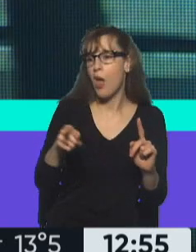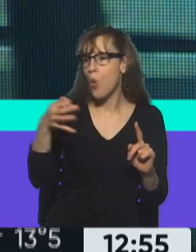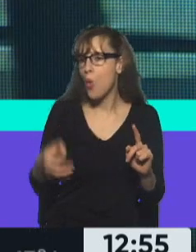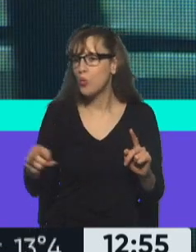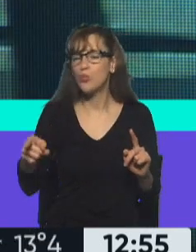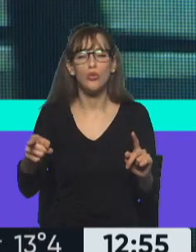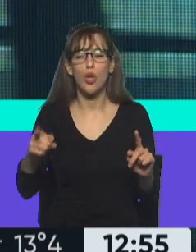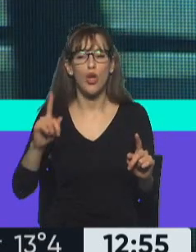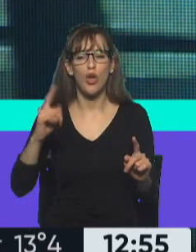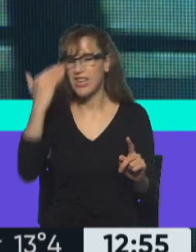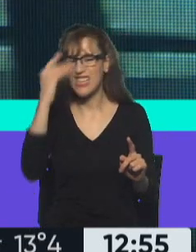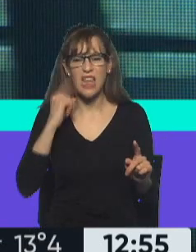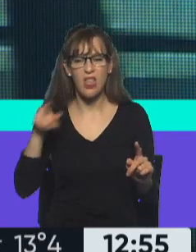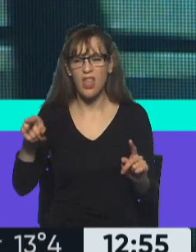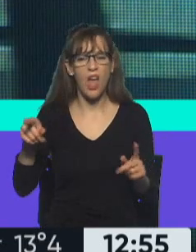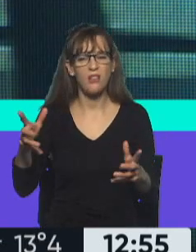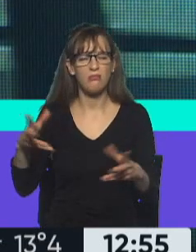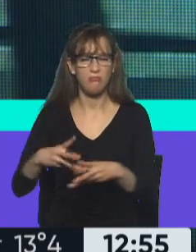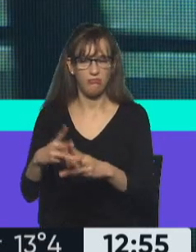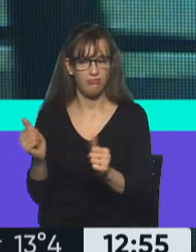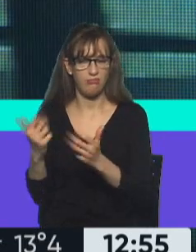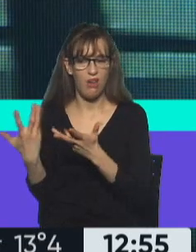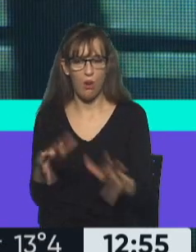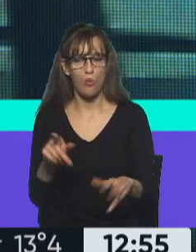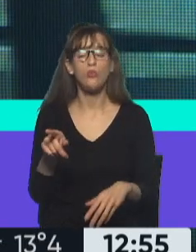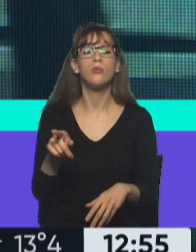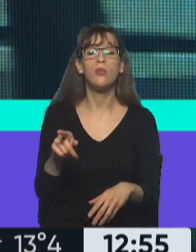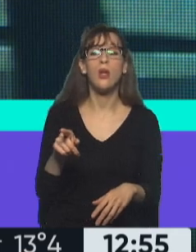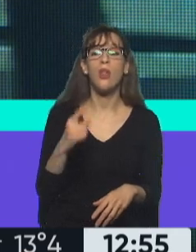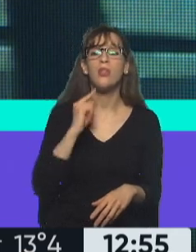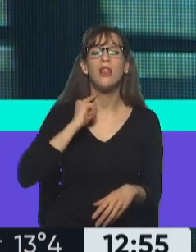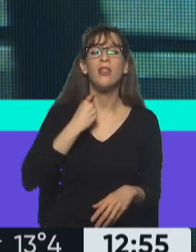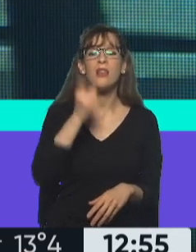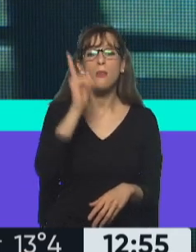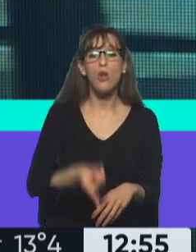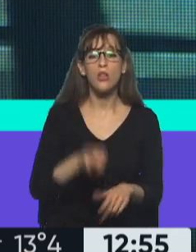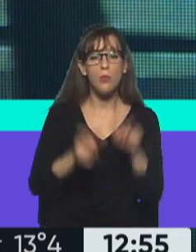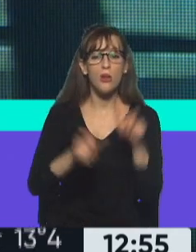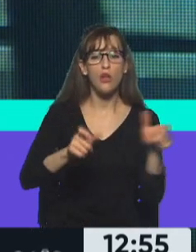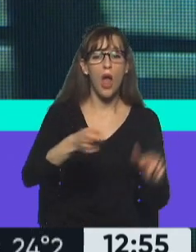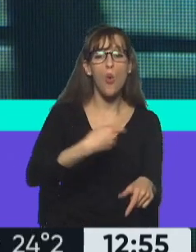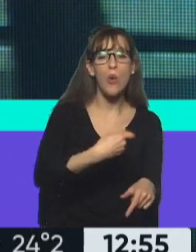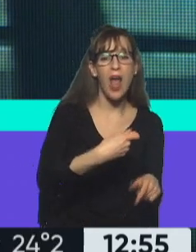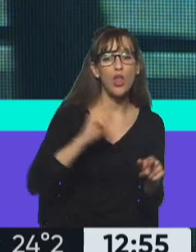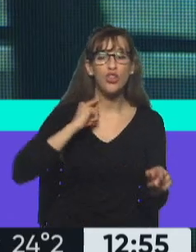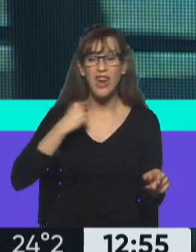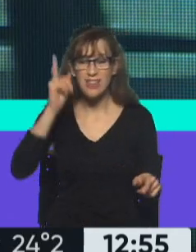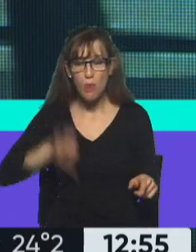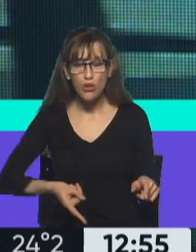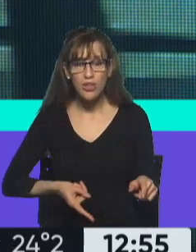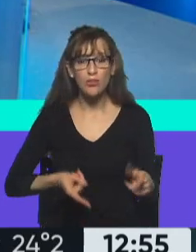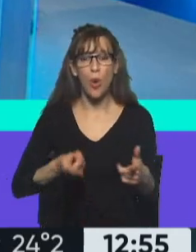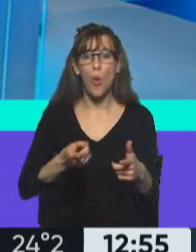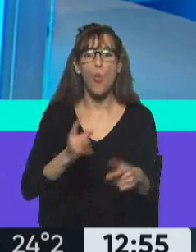la idea de cómo arregló la economía le sacó el 13 por ciento de los jubilados y el 13 por ciento del presupuesto universitario pero en serio